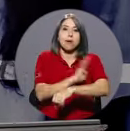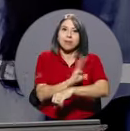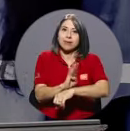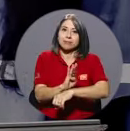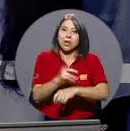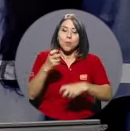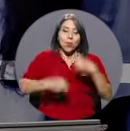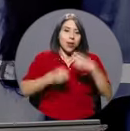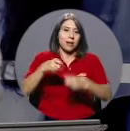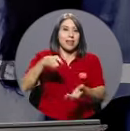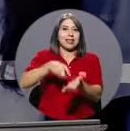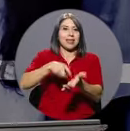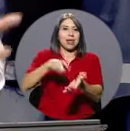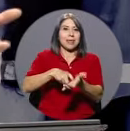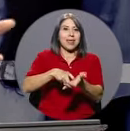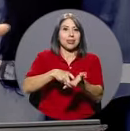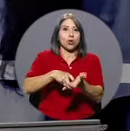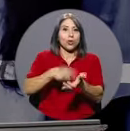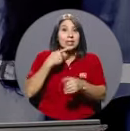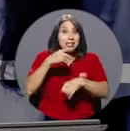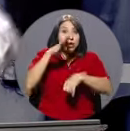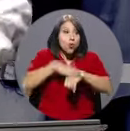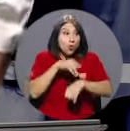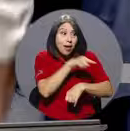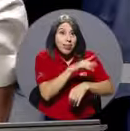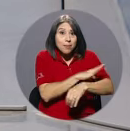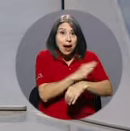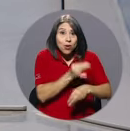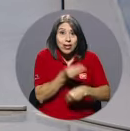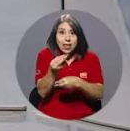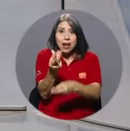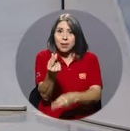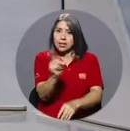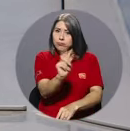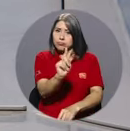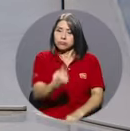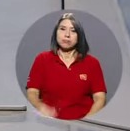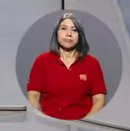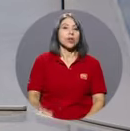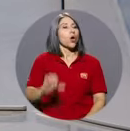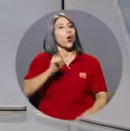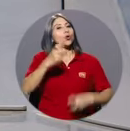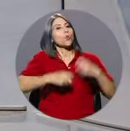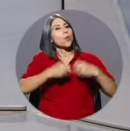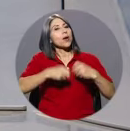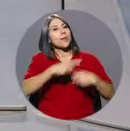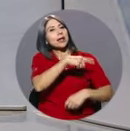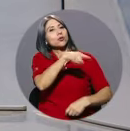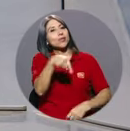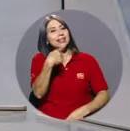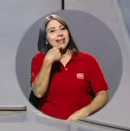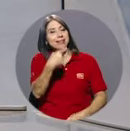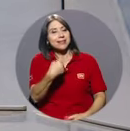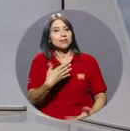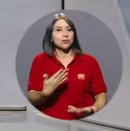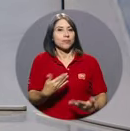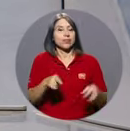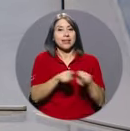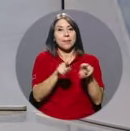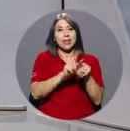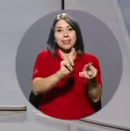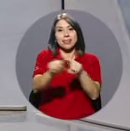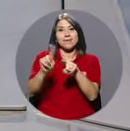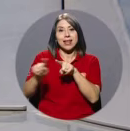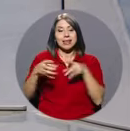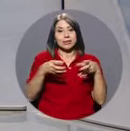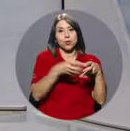de endeudamiento al que te da la plata. Otro de los temas que ustedes han mencionado a lo largo del programa y que también diferentes